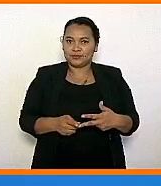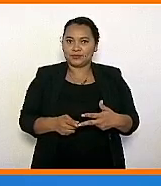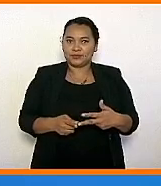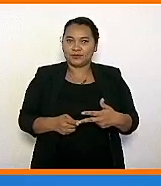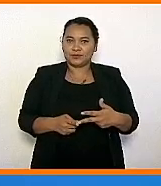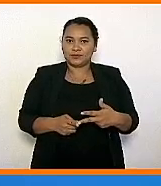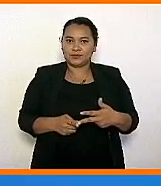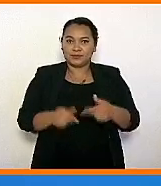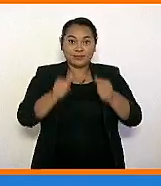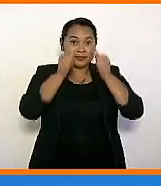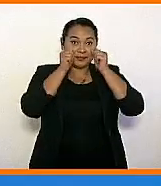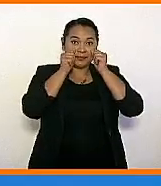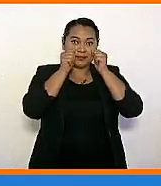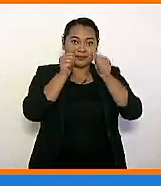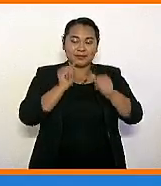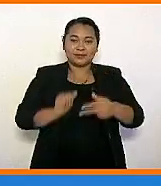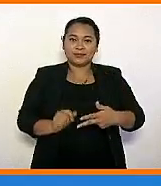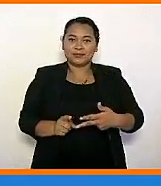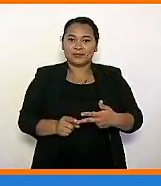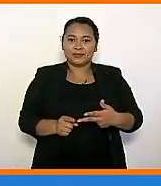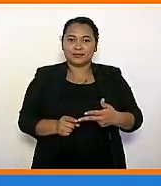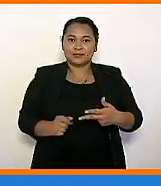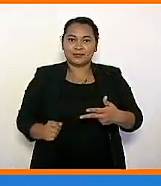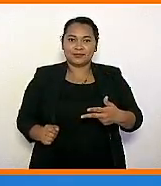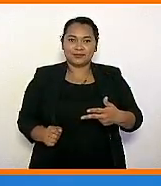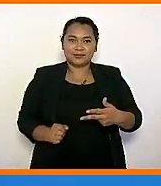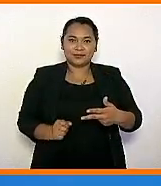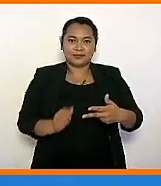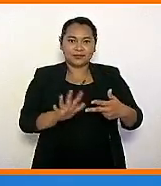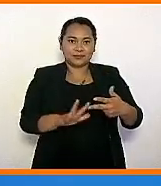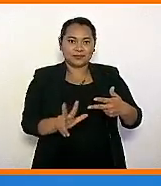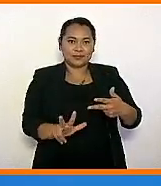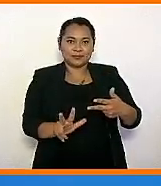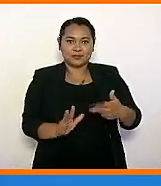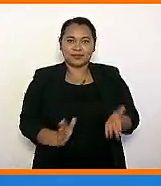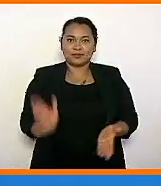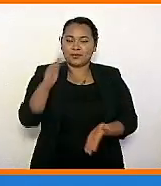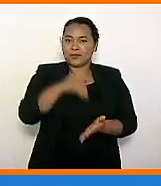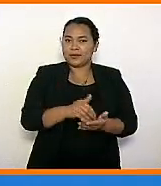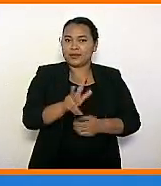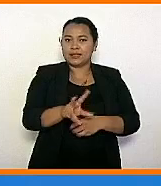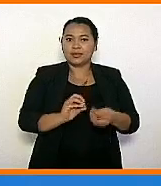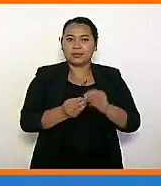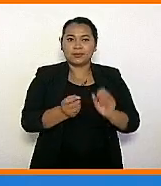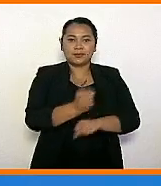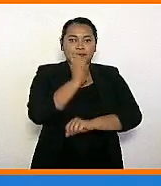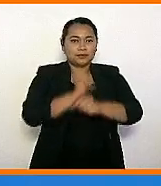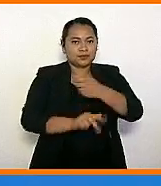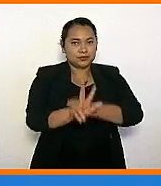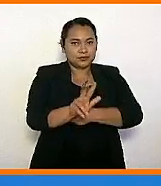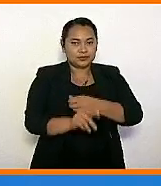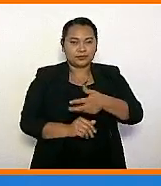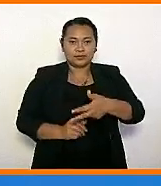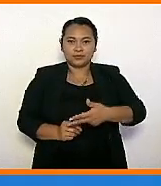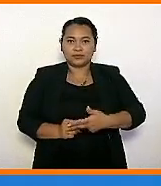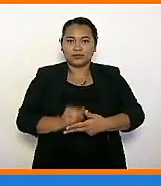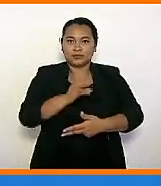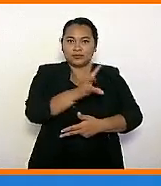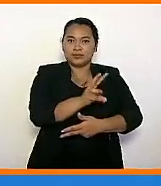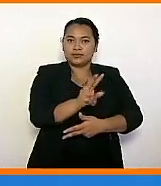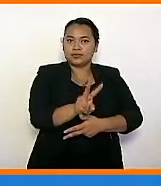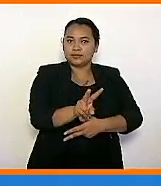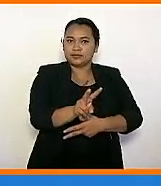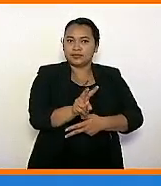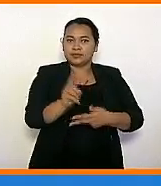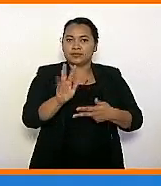ganador, atentos. Y este es el 53. Los tres números ganadores en Pega 3 son